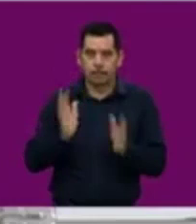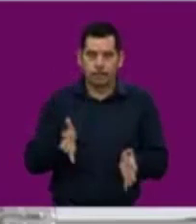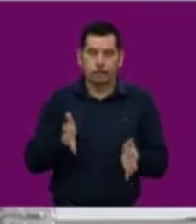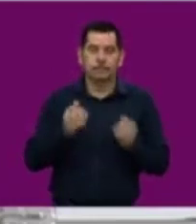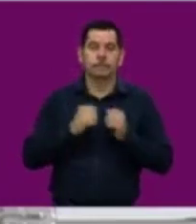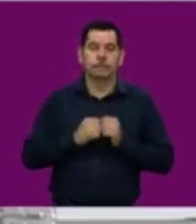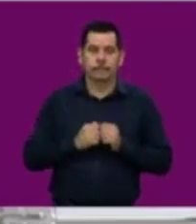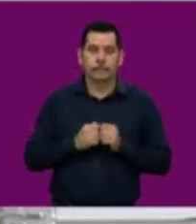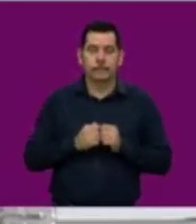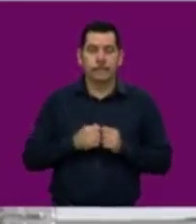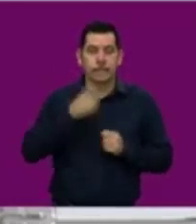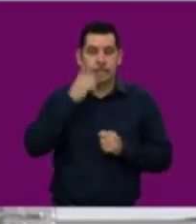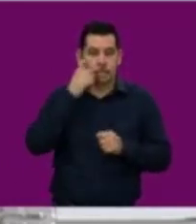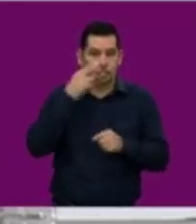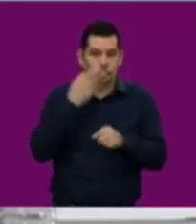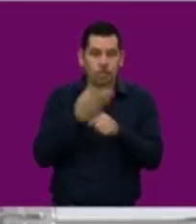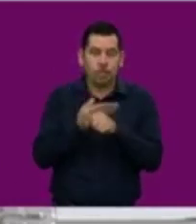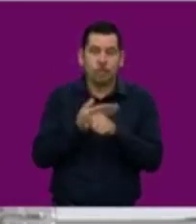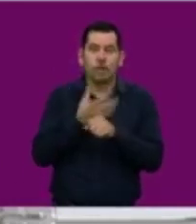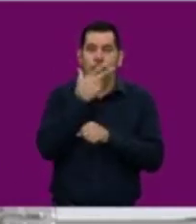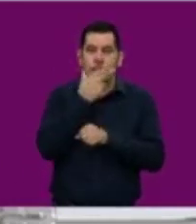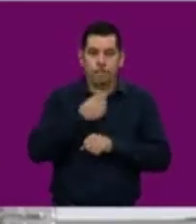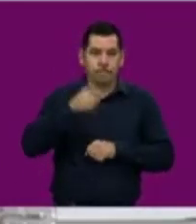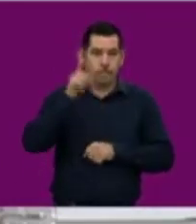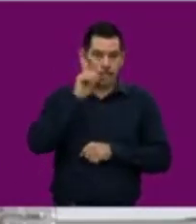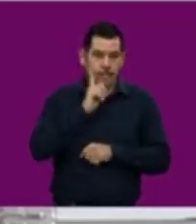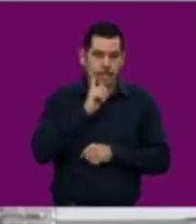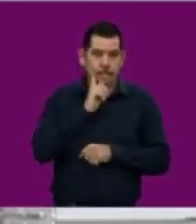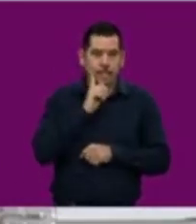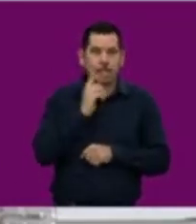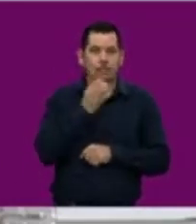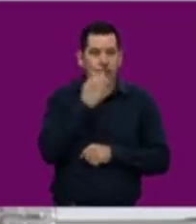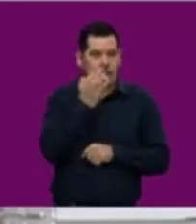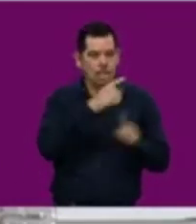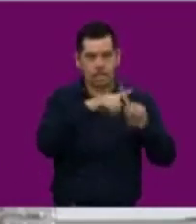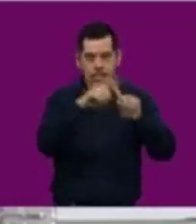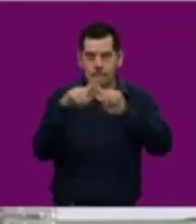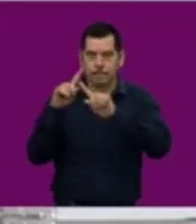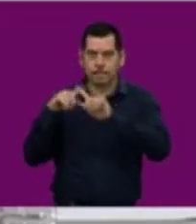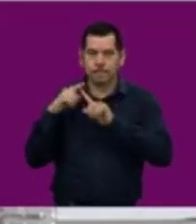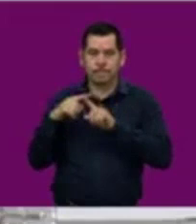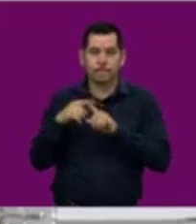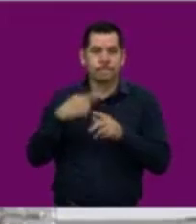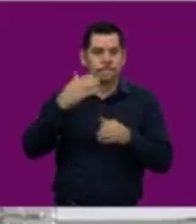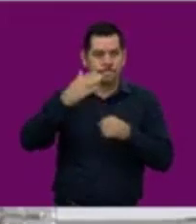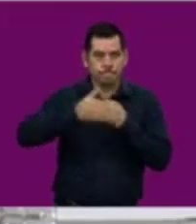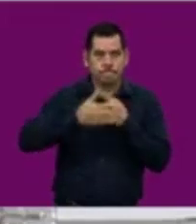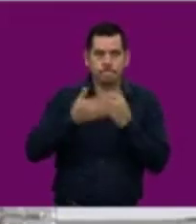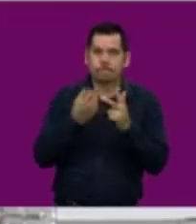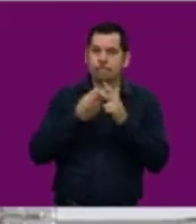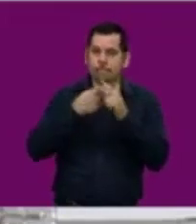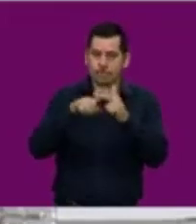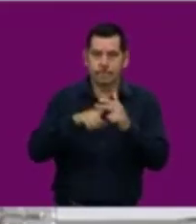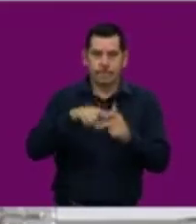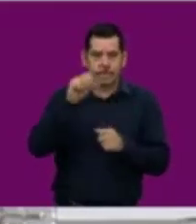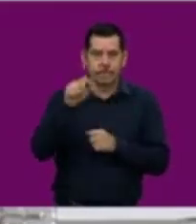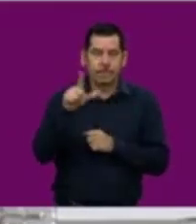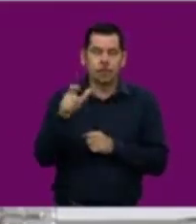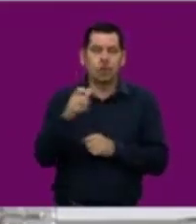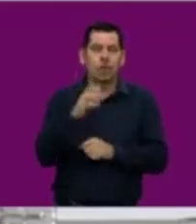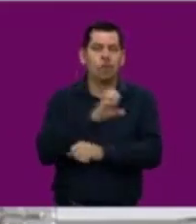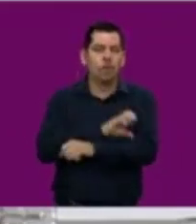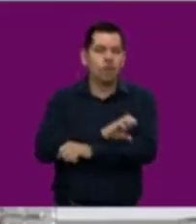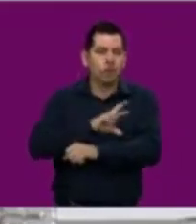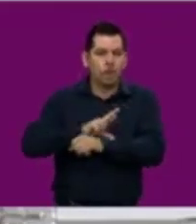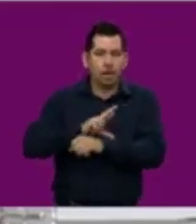los directores y directoras de las escuelas que iniciarán con este proyecto piloto ya se están coordinando